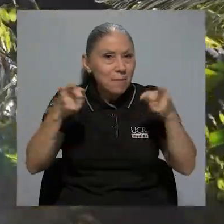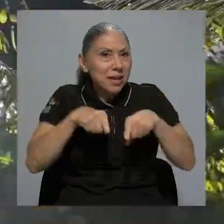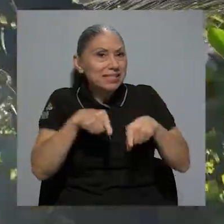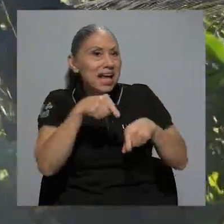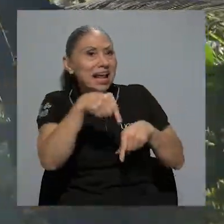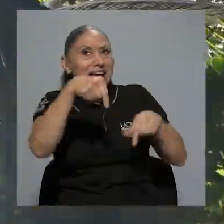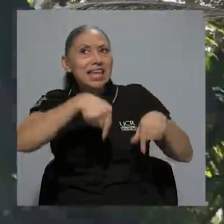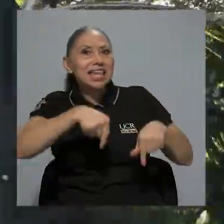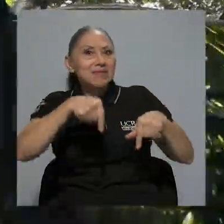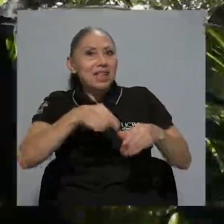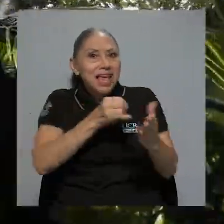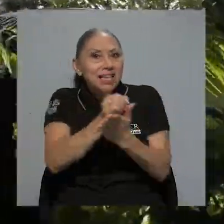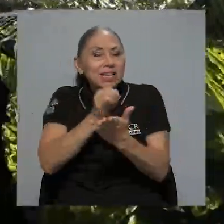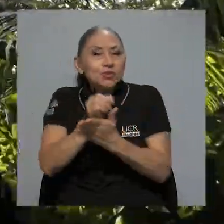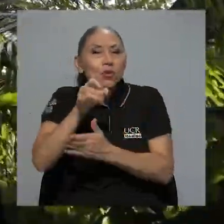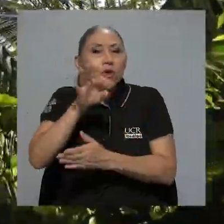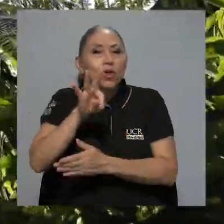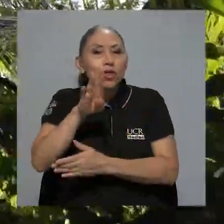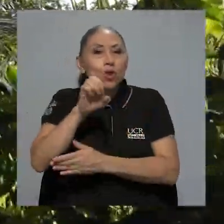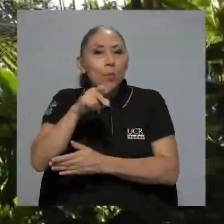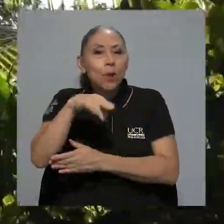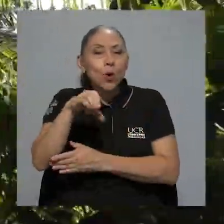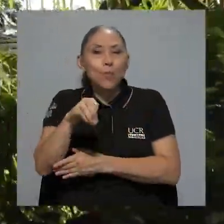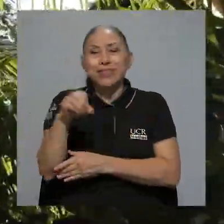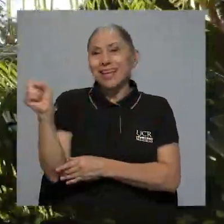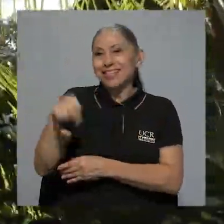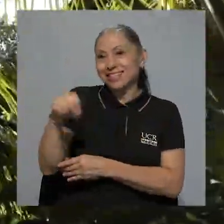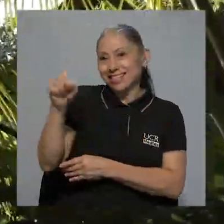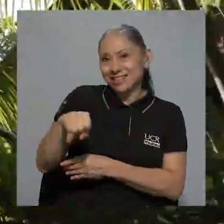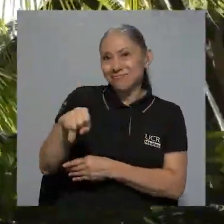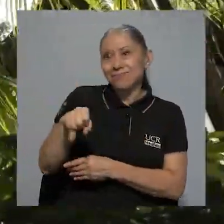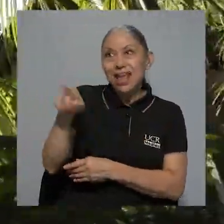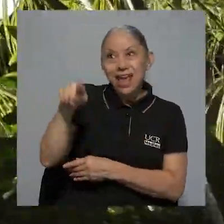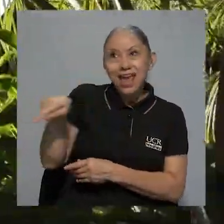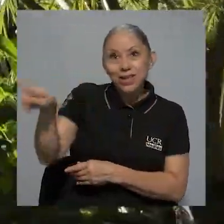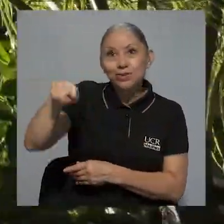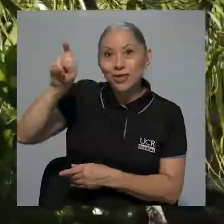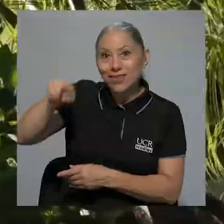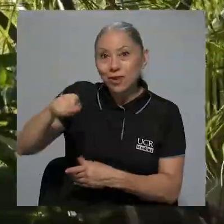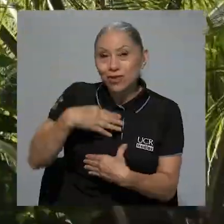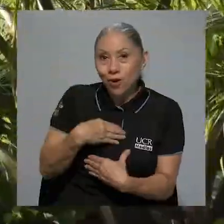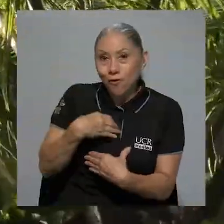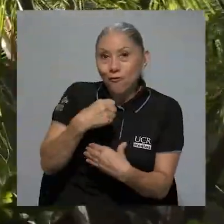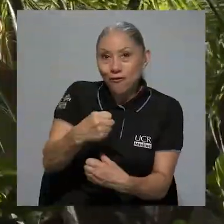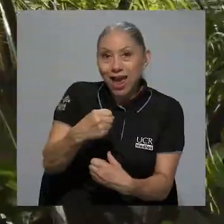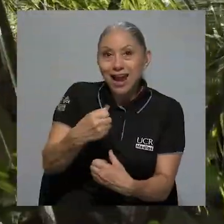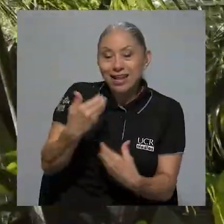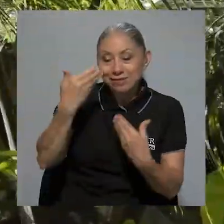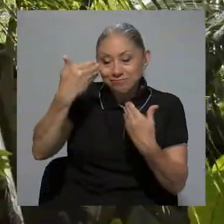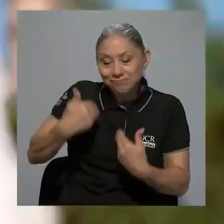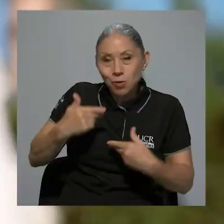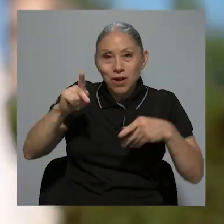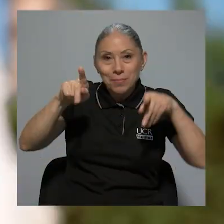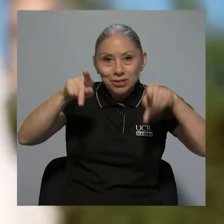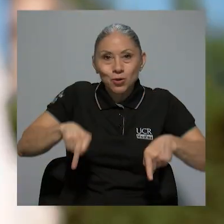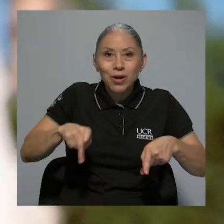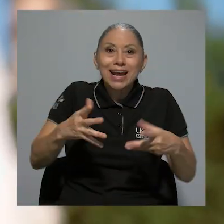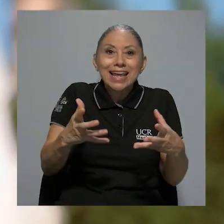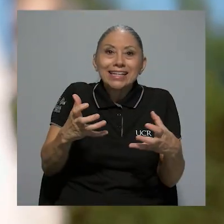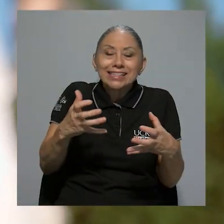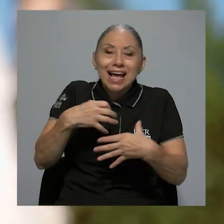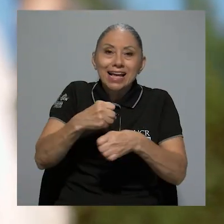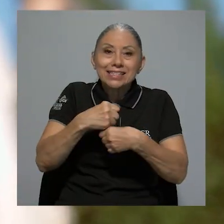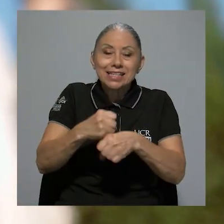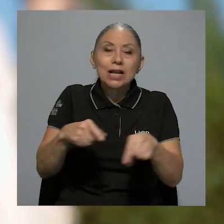¿verdad? De poder confiar en una persona que tenía pues muchas ganas de hacerlo, y